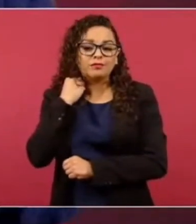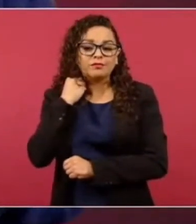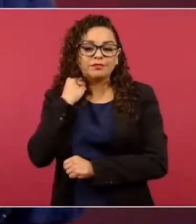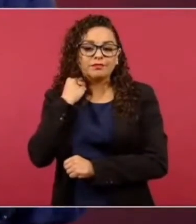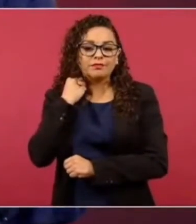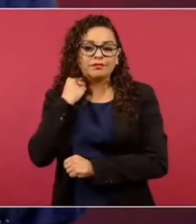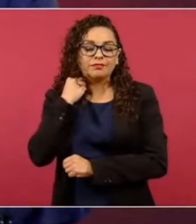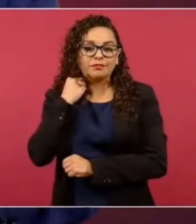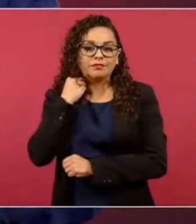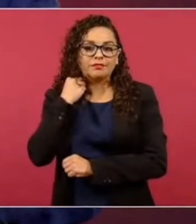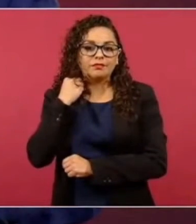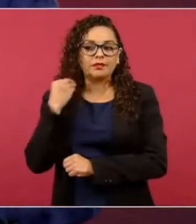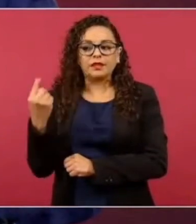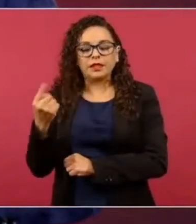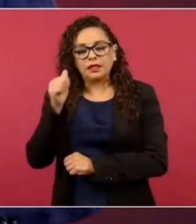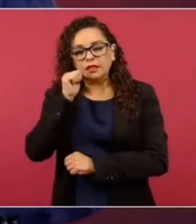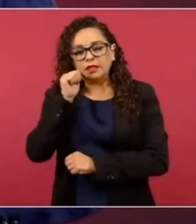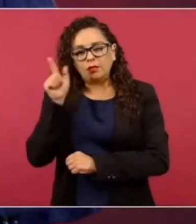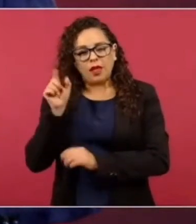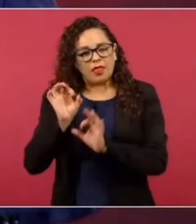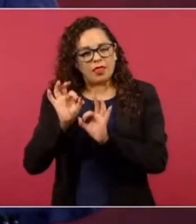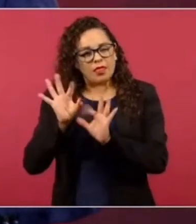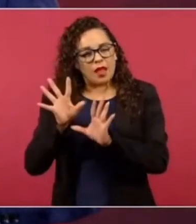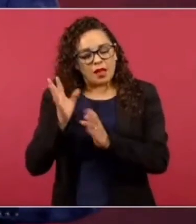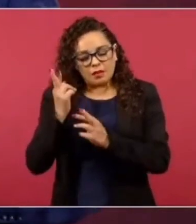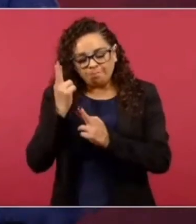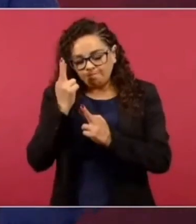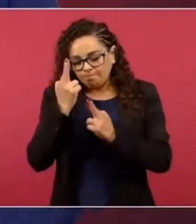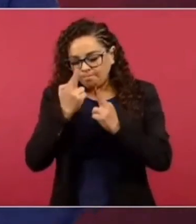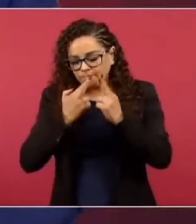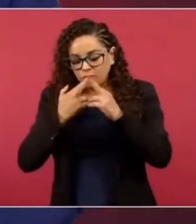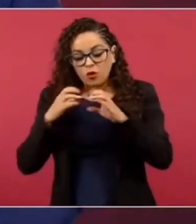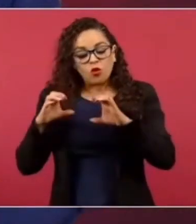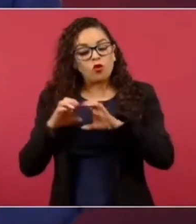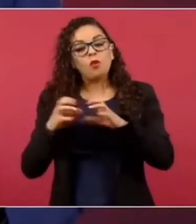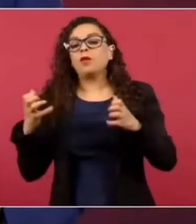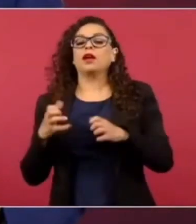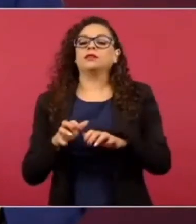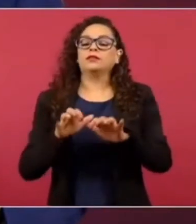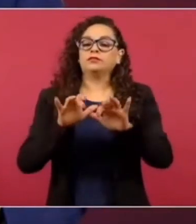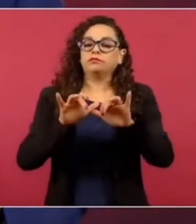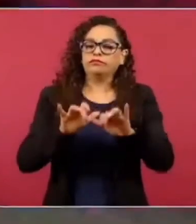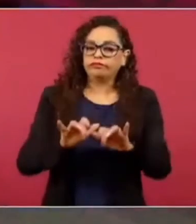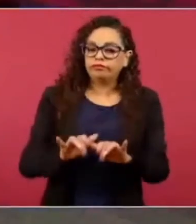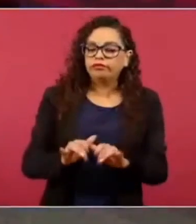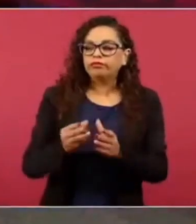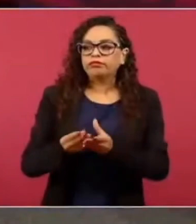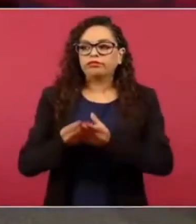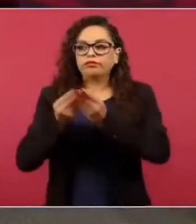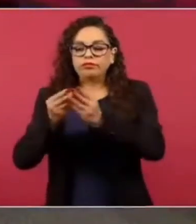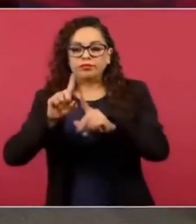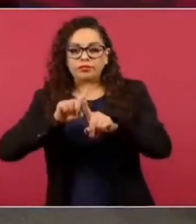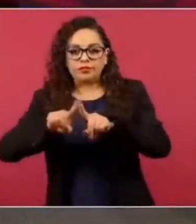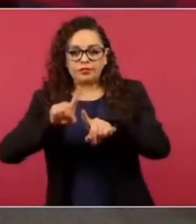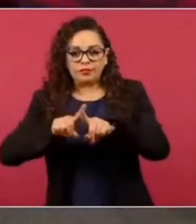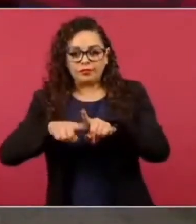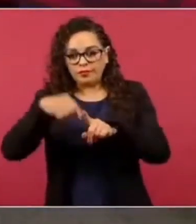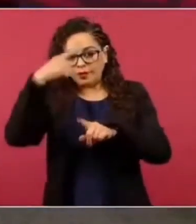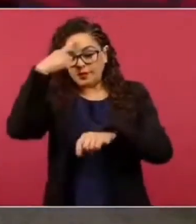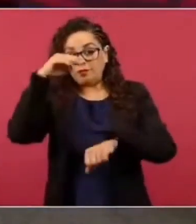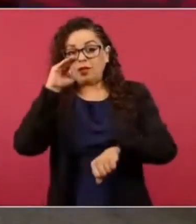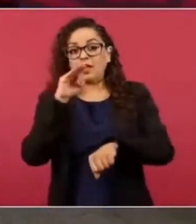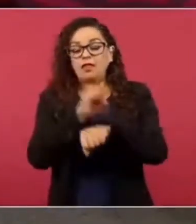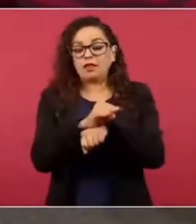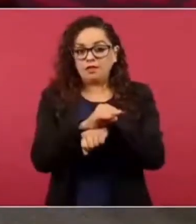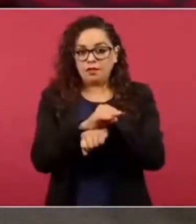a cuidar los procedimientos, cuando está de por medio la